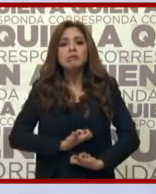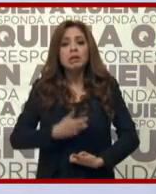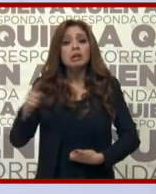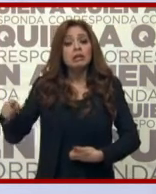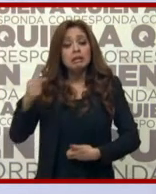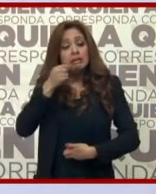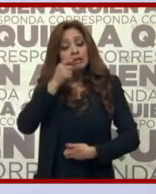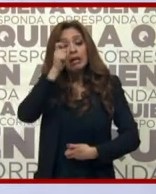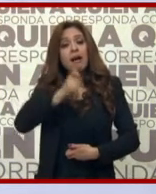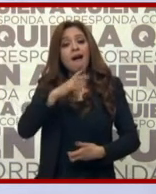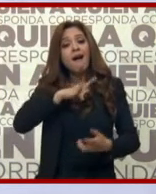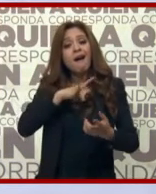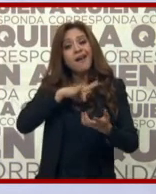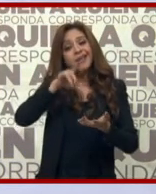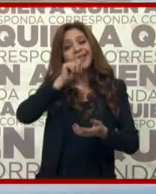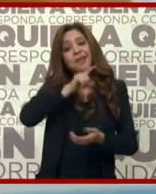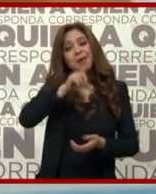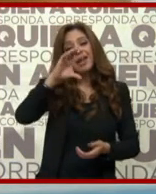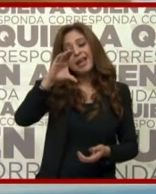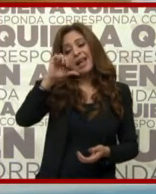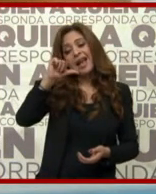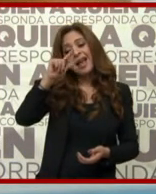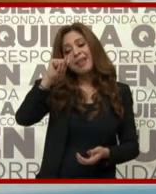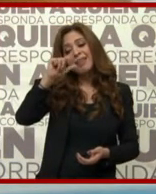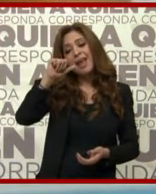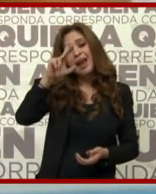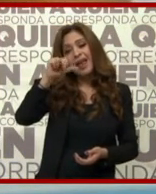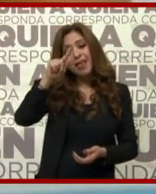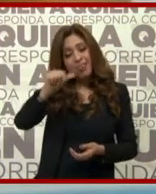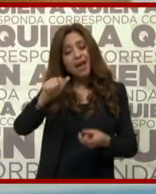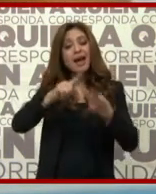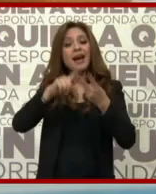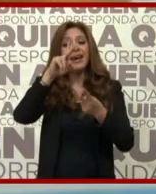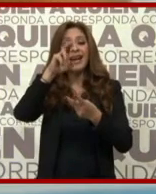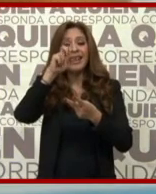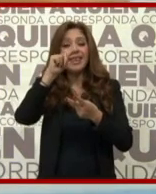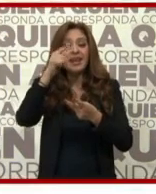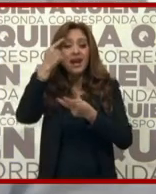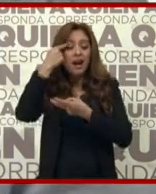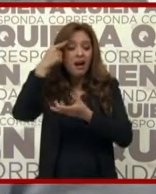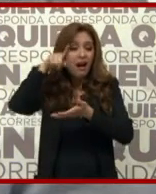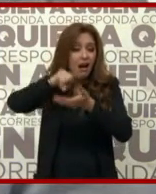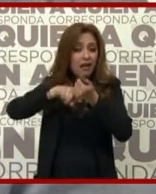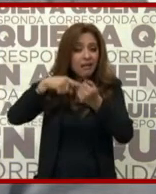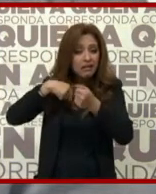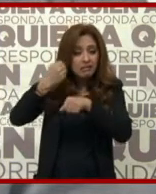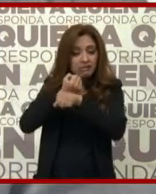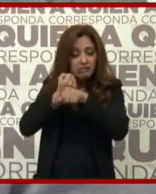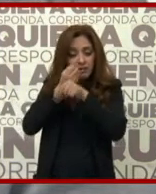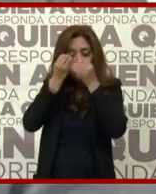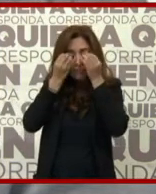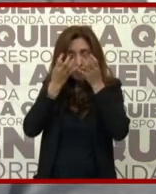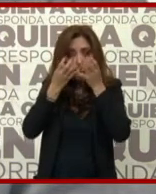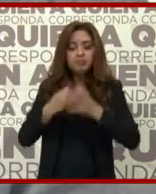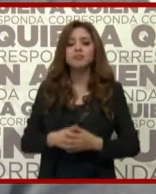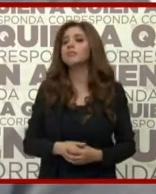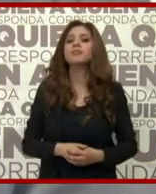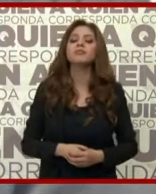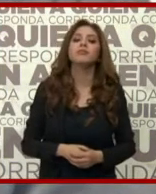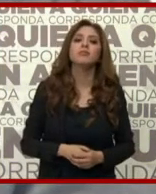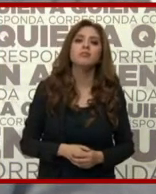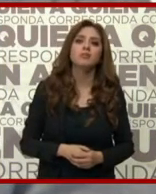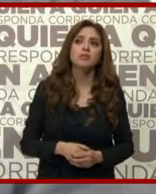pequeña presenta cataratas y caída de retina, lo cual le ha provocado un sangrado interno. Desgraciadamente el hospital es muy